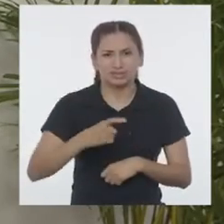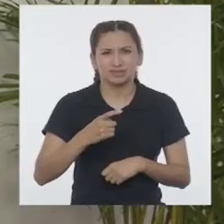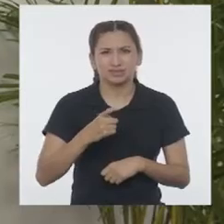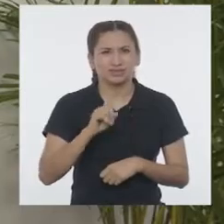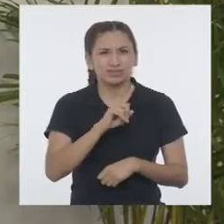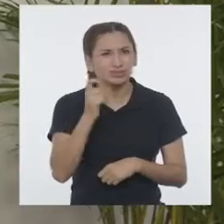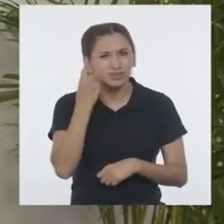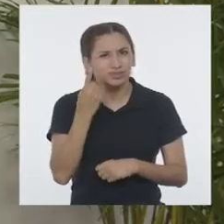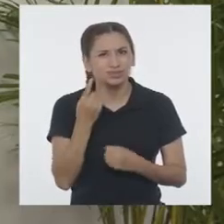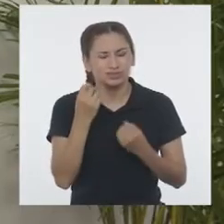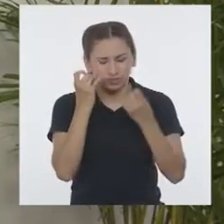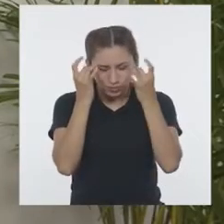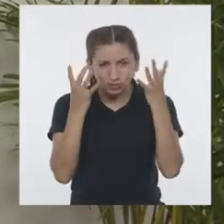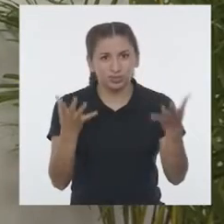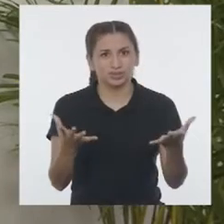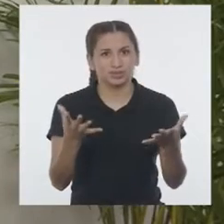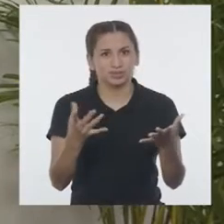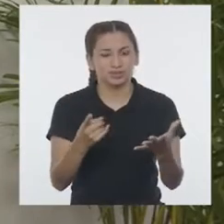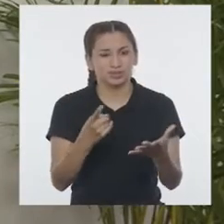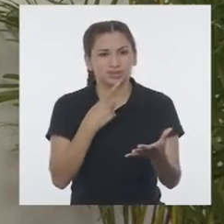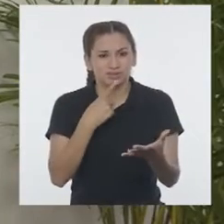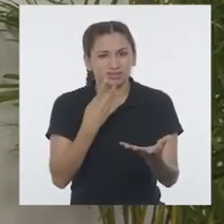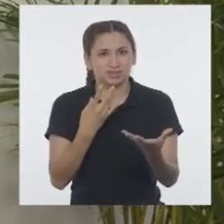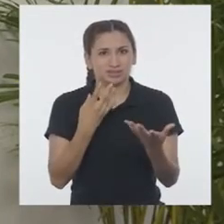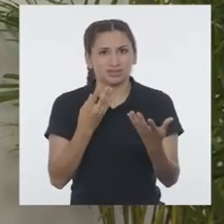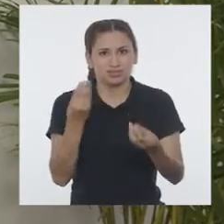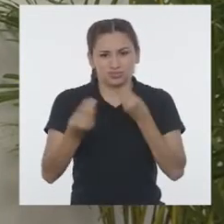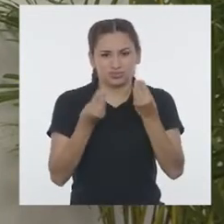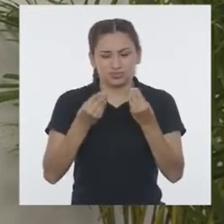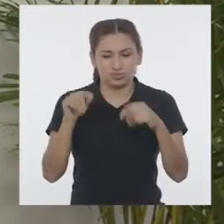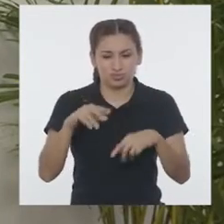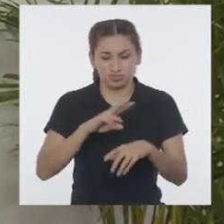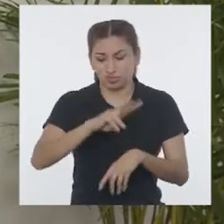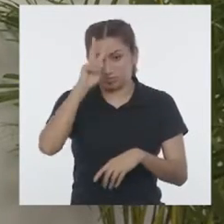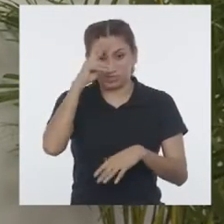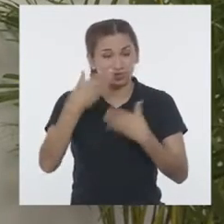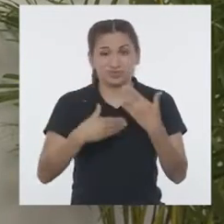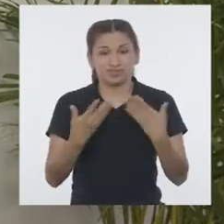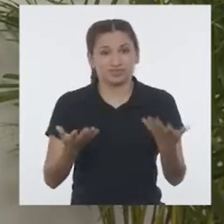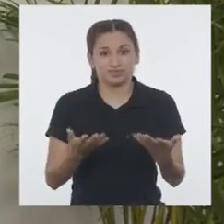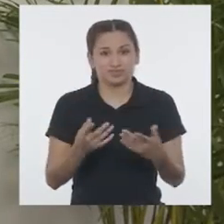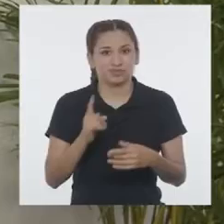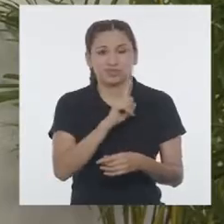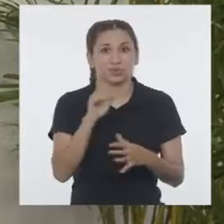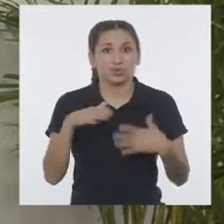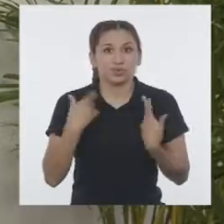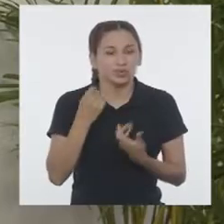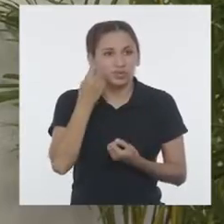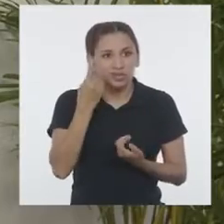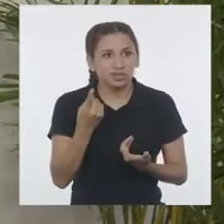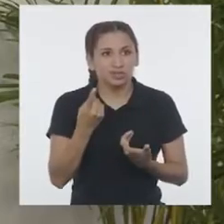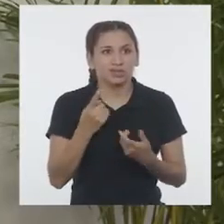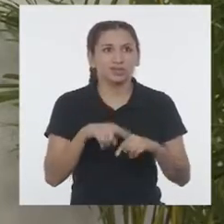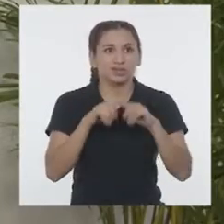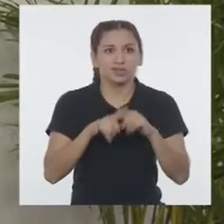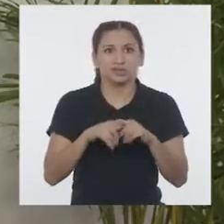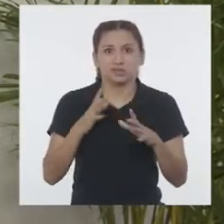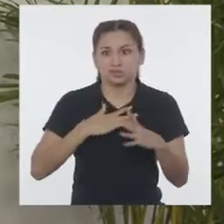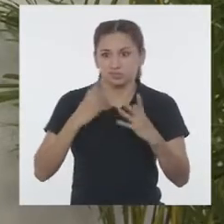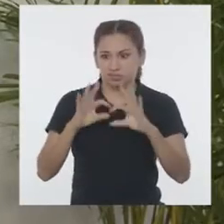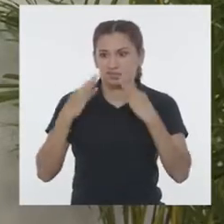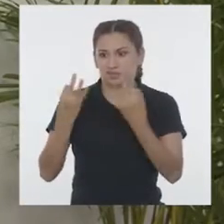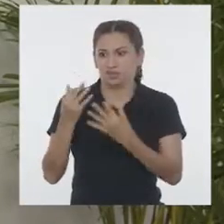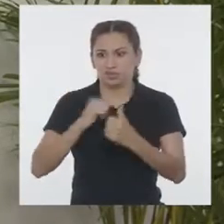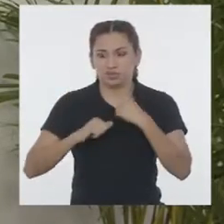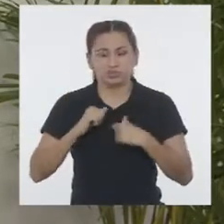Es terrible. Dice bastante de cómo estamos en el país. Tampoco me puedo imaginar que algo así le suceda a